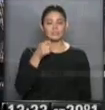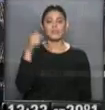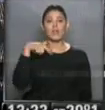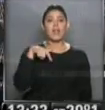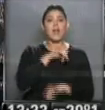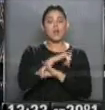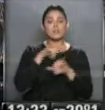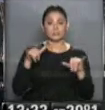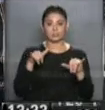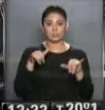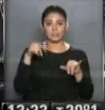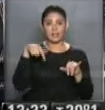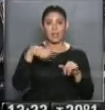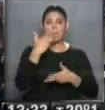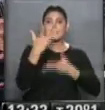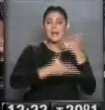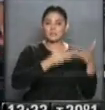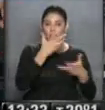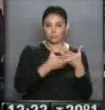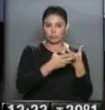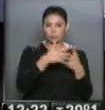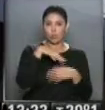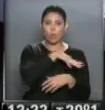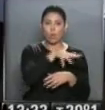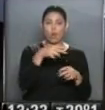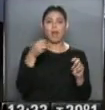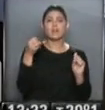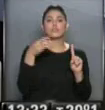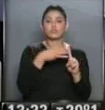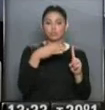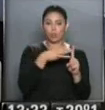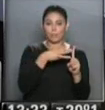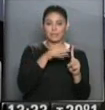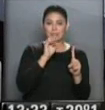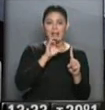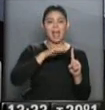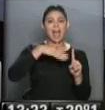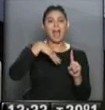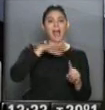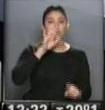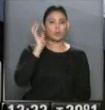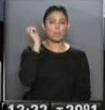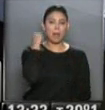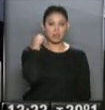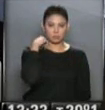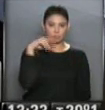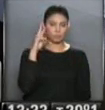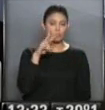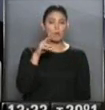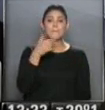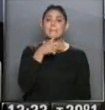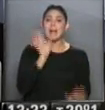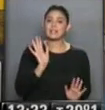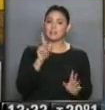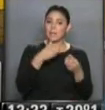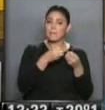Les contamos que hubo un principio de incendio en el Alto Palermo Shopping. Aparentemente fue iniciado o se